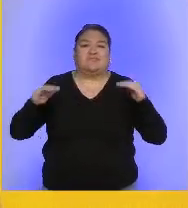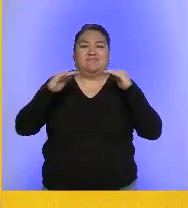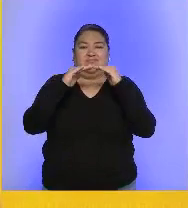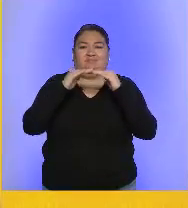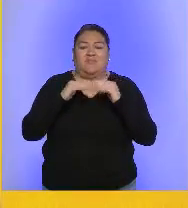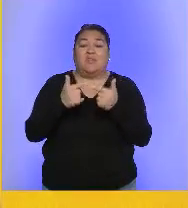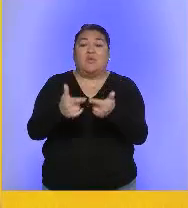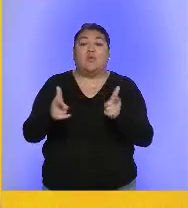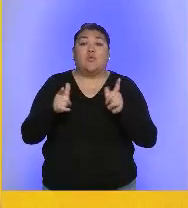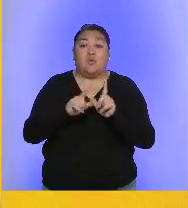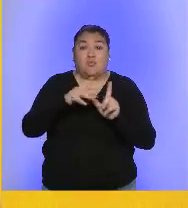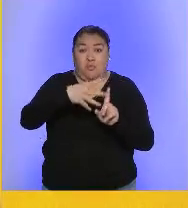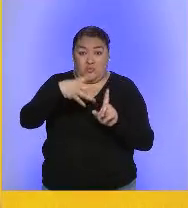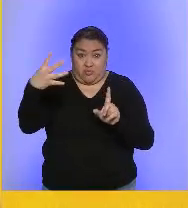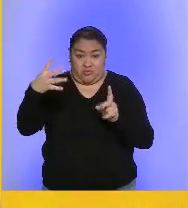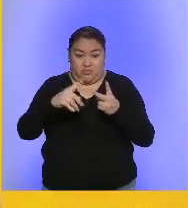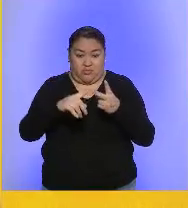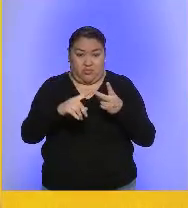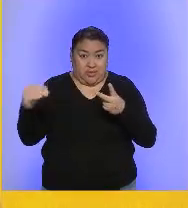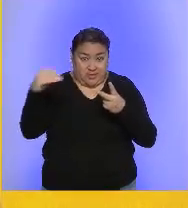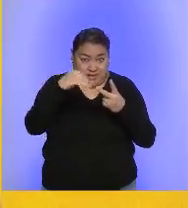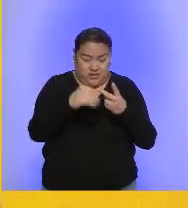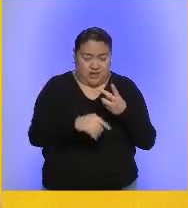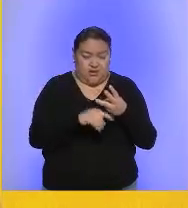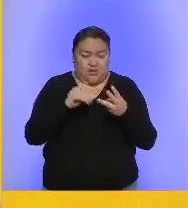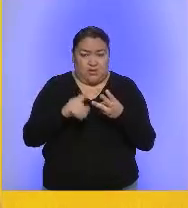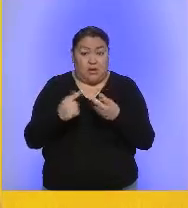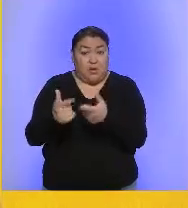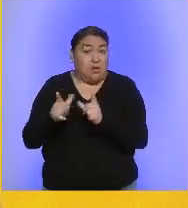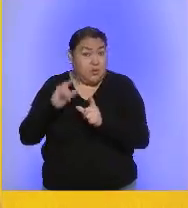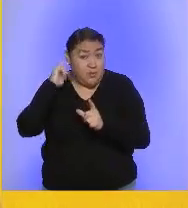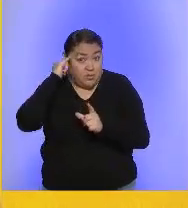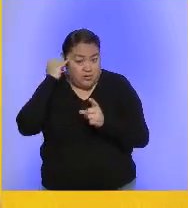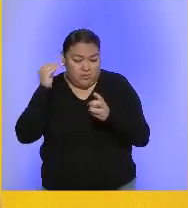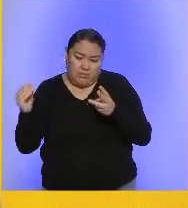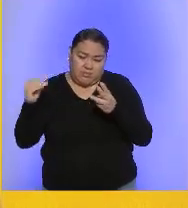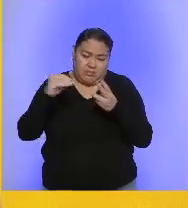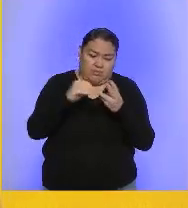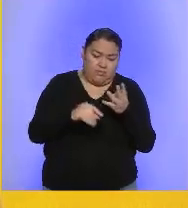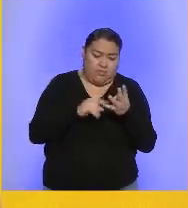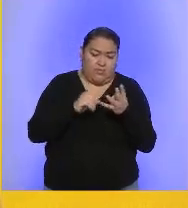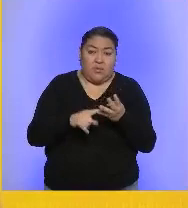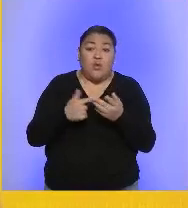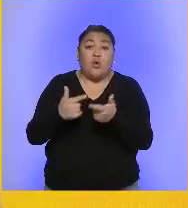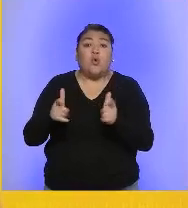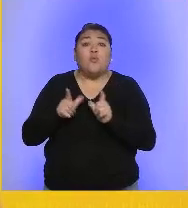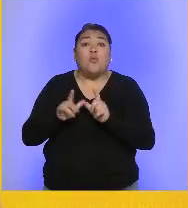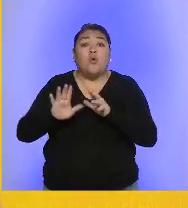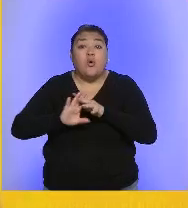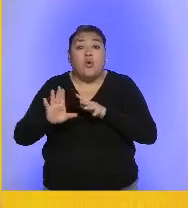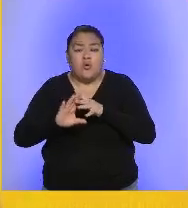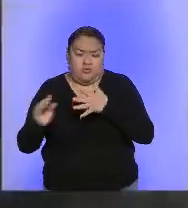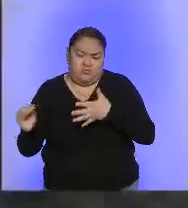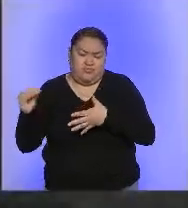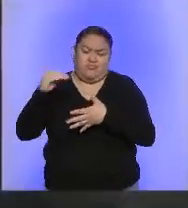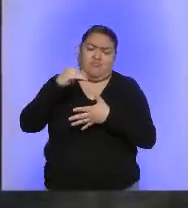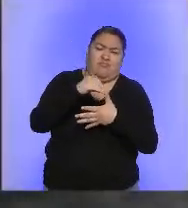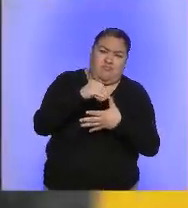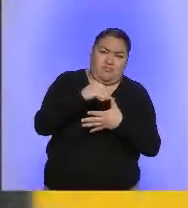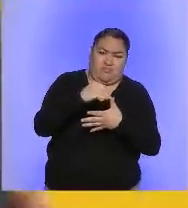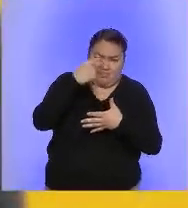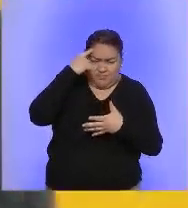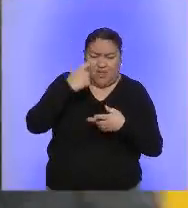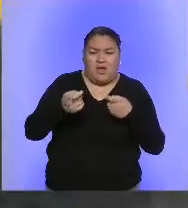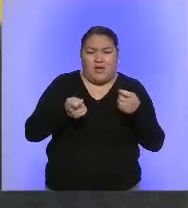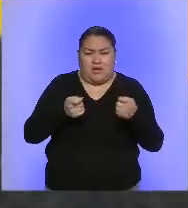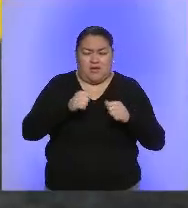de los grupos indígenas y de los grupos migrantes. Finalmente, creo que, y estoy convencida, y no